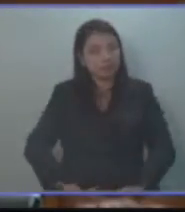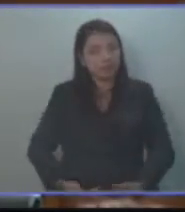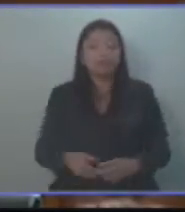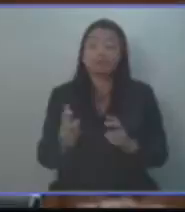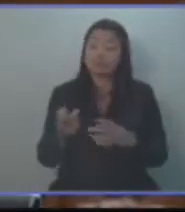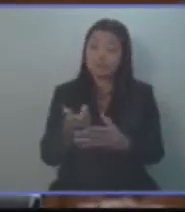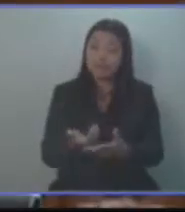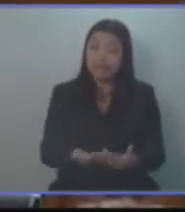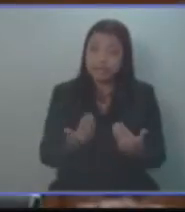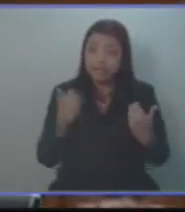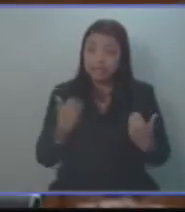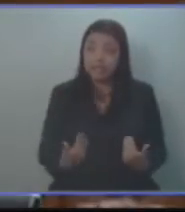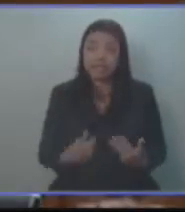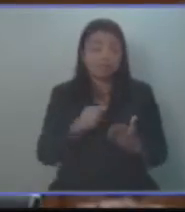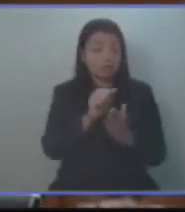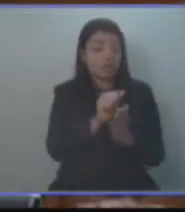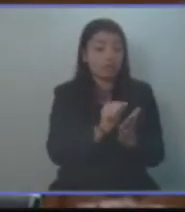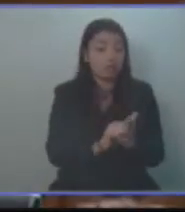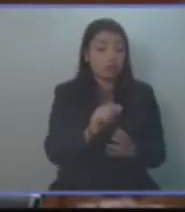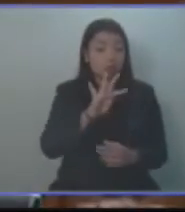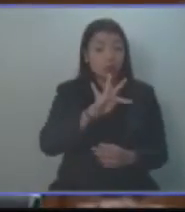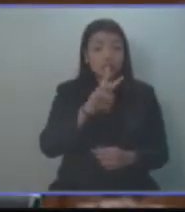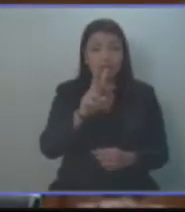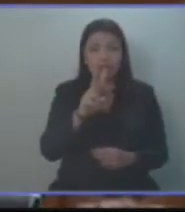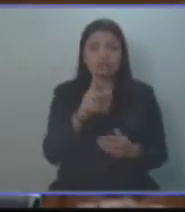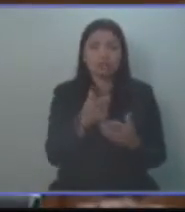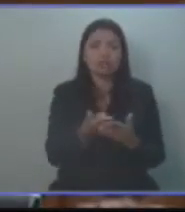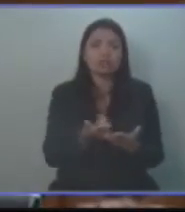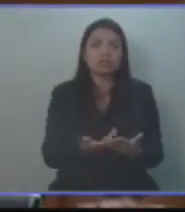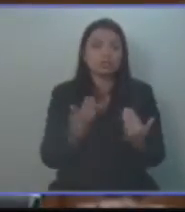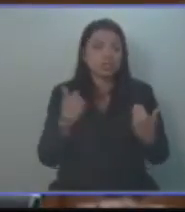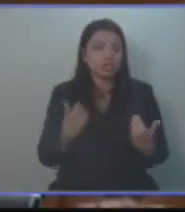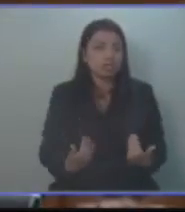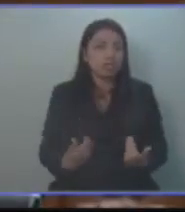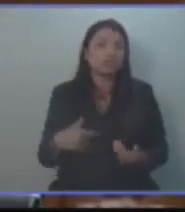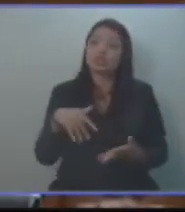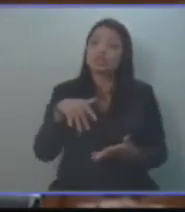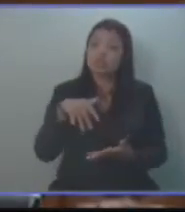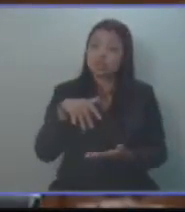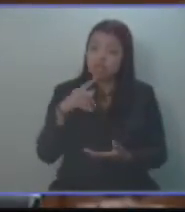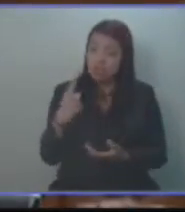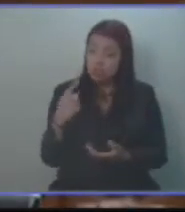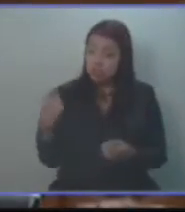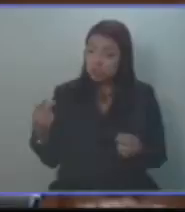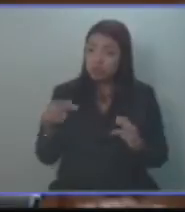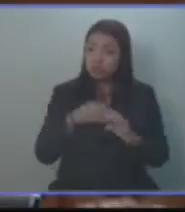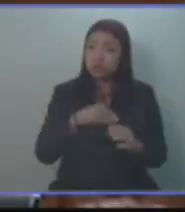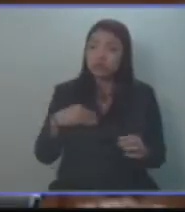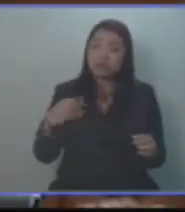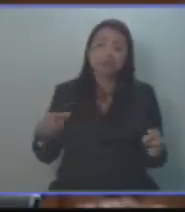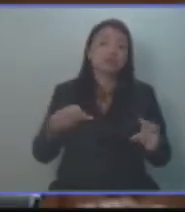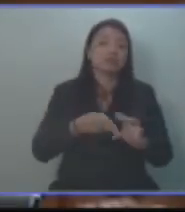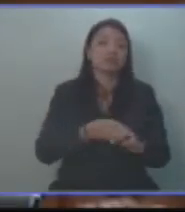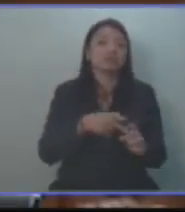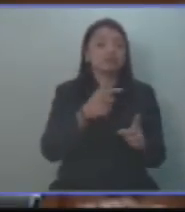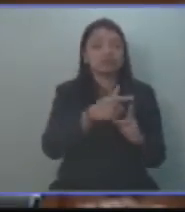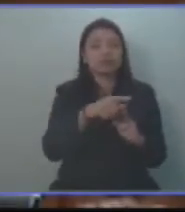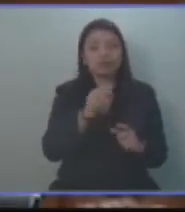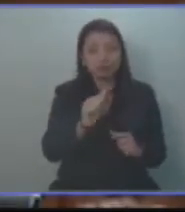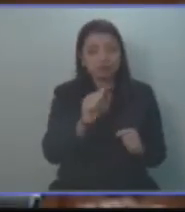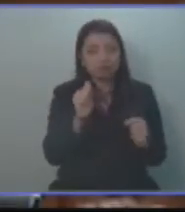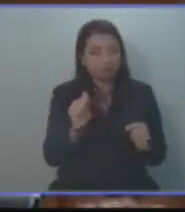Derechos, artículo 42. Son derechos de los residentes, literal A, recibir inducción